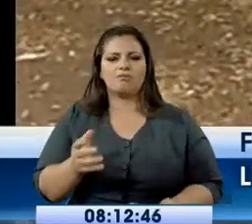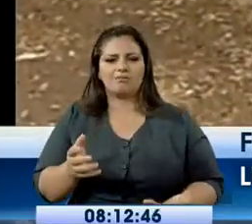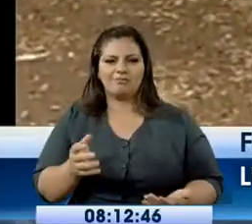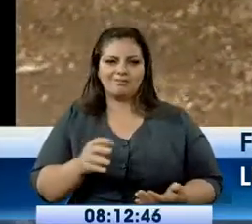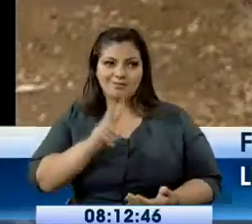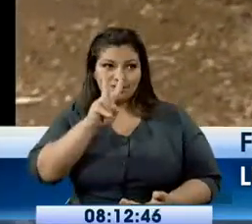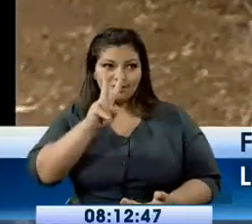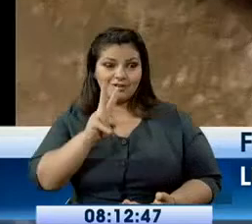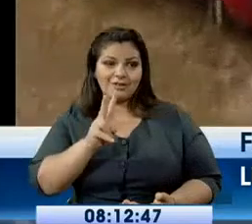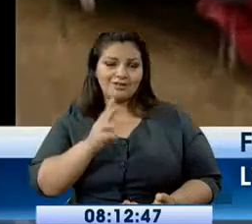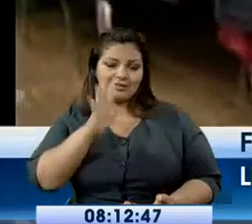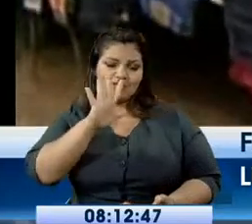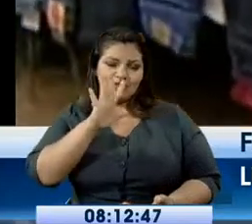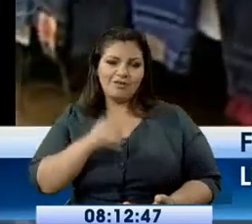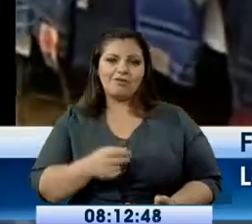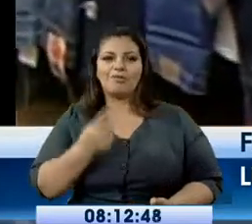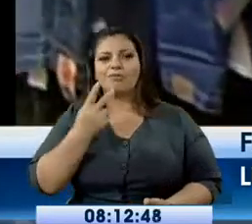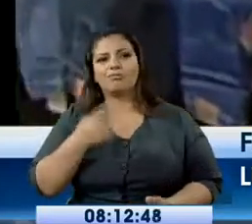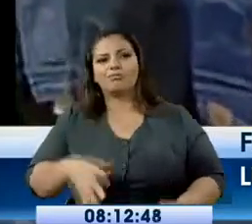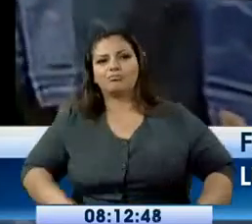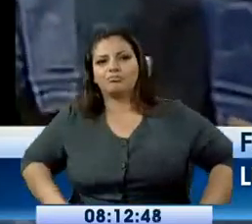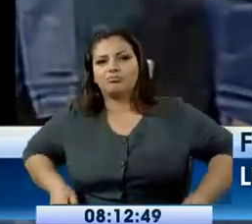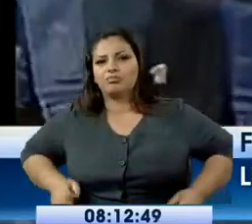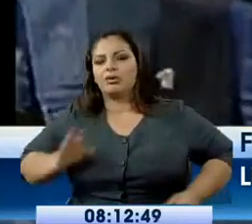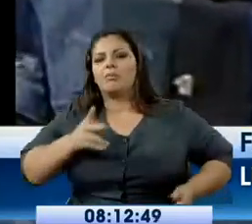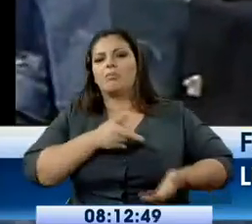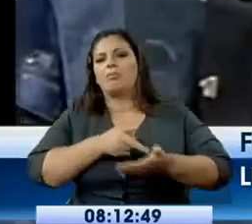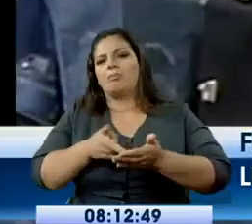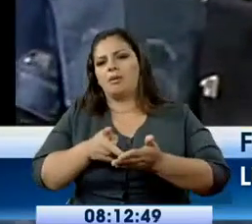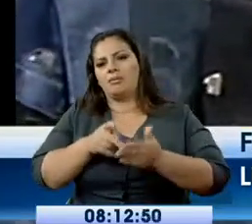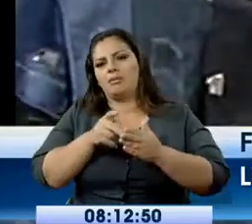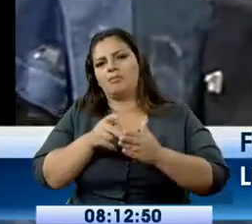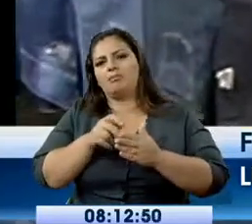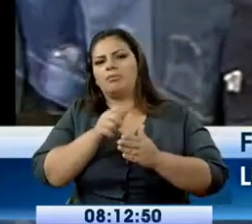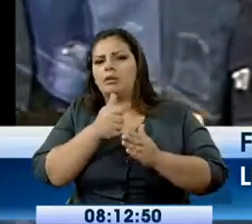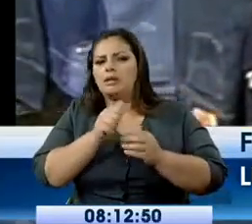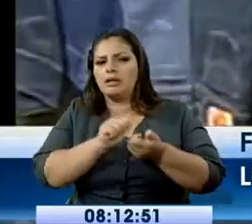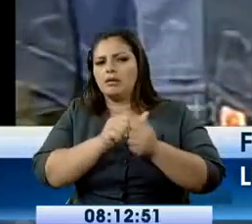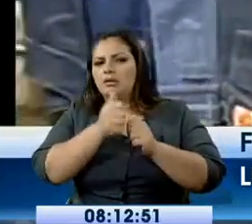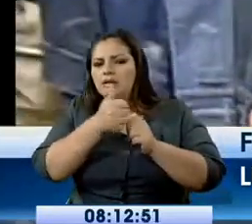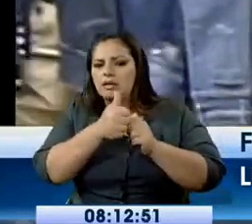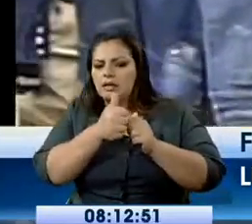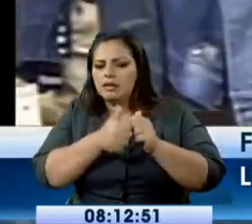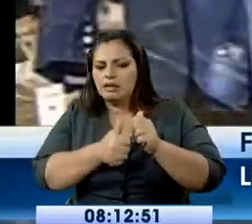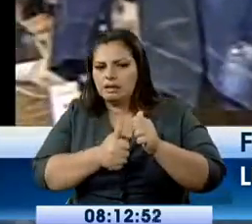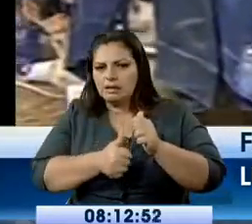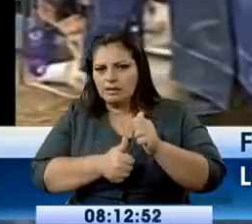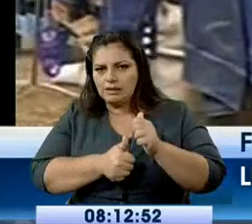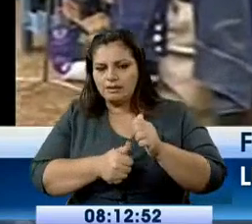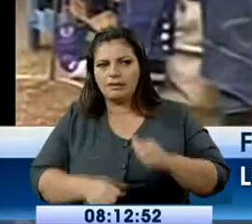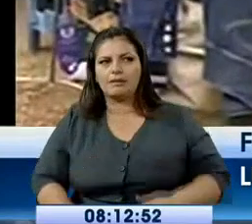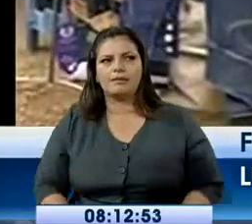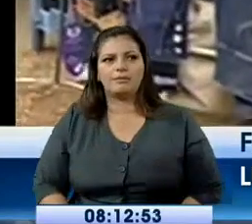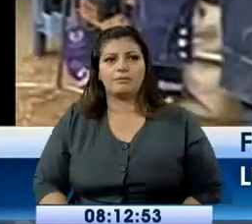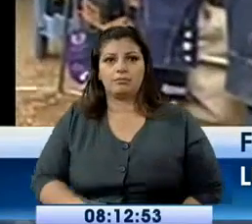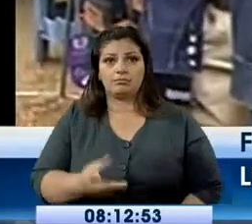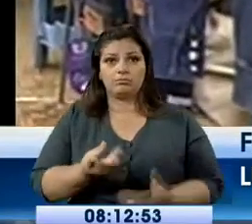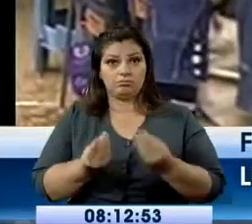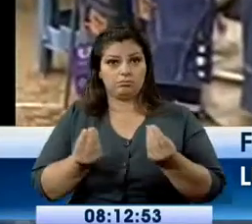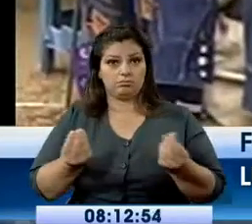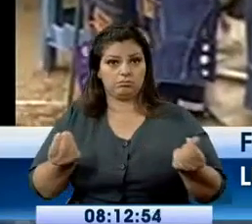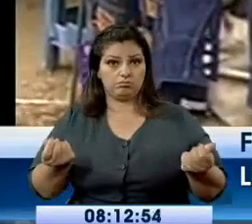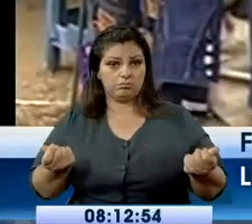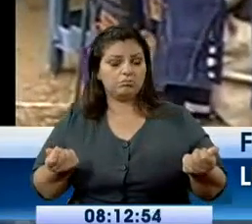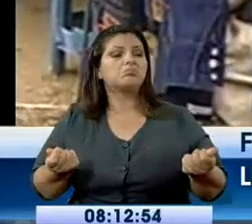pero sí, sí habemos muchos descuentos, es para toda la economía. Tenemos de todo precio y buena calidad. Lo especial, buena